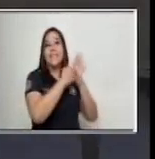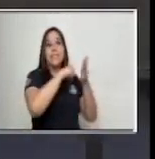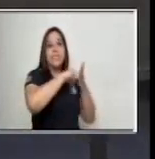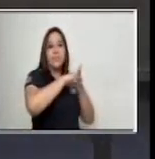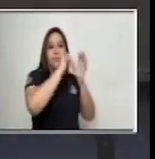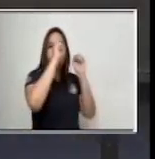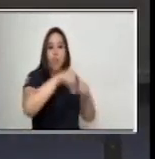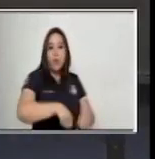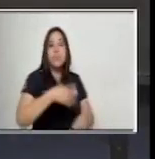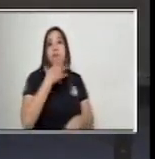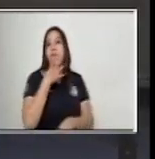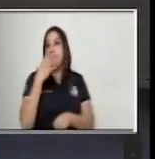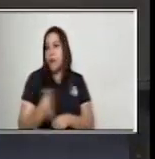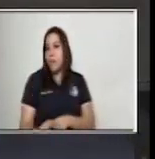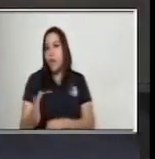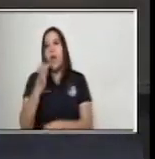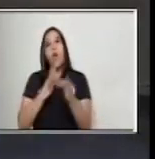falsas.